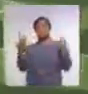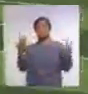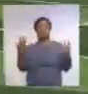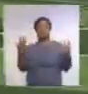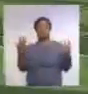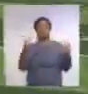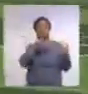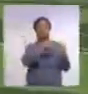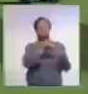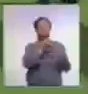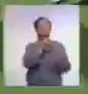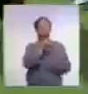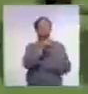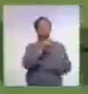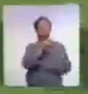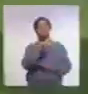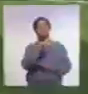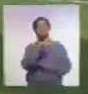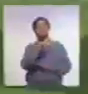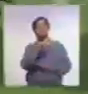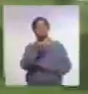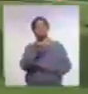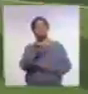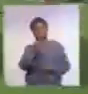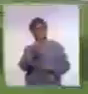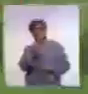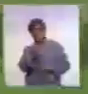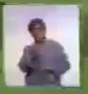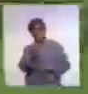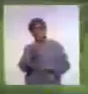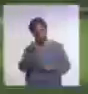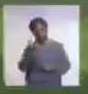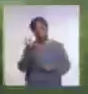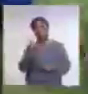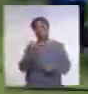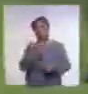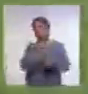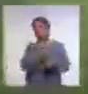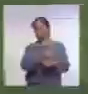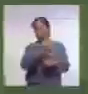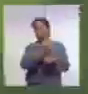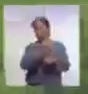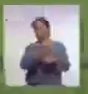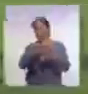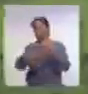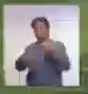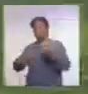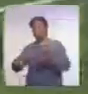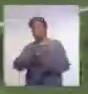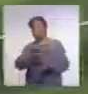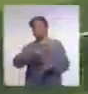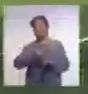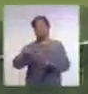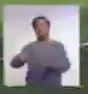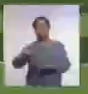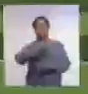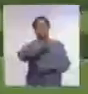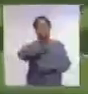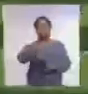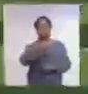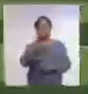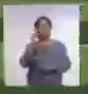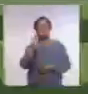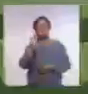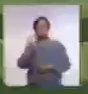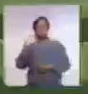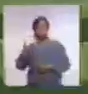de Espartanos FC. Fue duelo semifinal de Tlaxcaltecas, donde los del centro de formación les bastó un gol de Juan Francisco González en